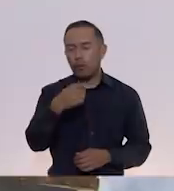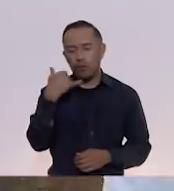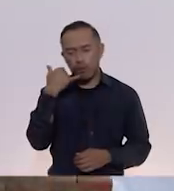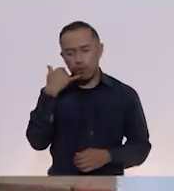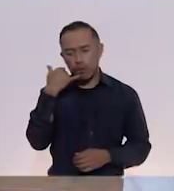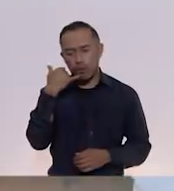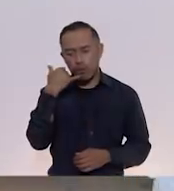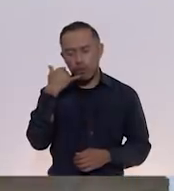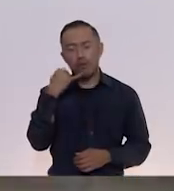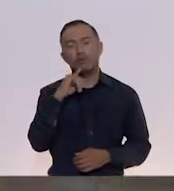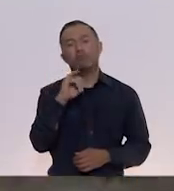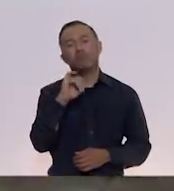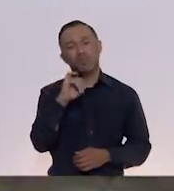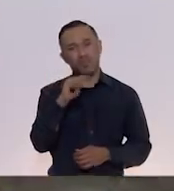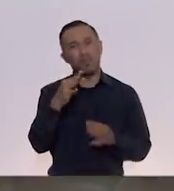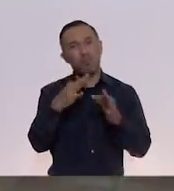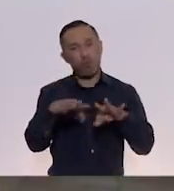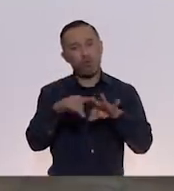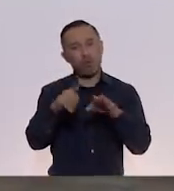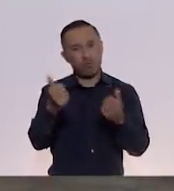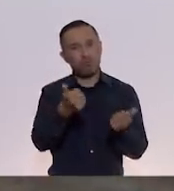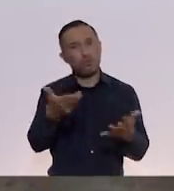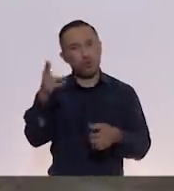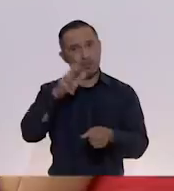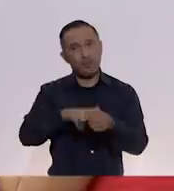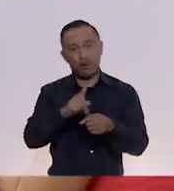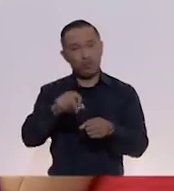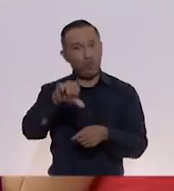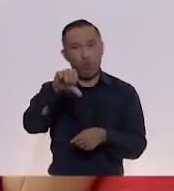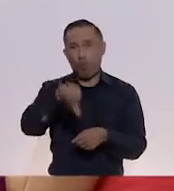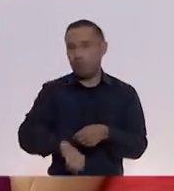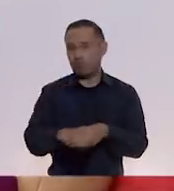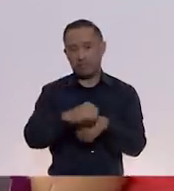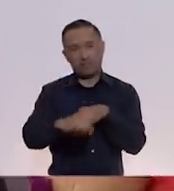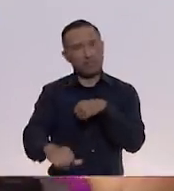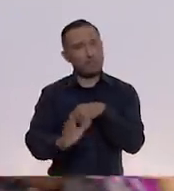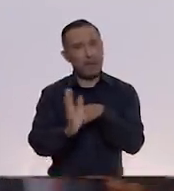Sí, y es muy importante que lo hospitalicemos hoy porque hay que intervenirlo de inmediato.